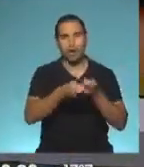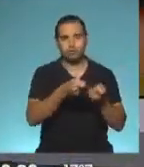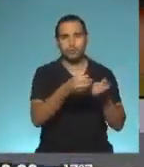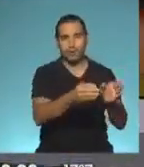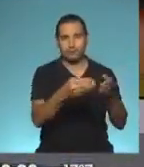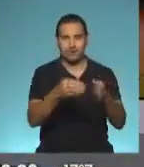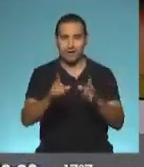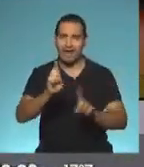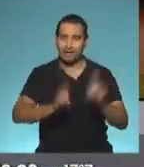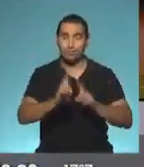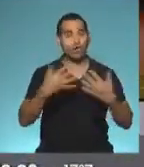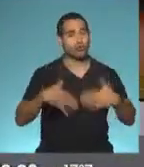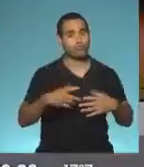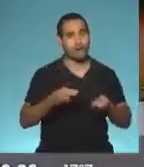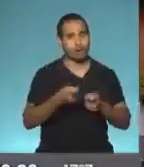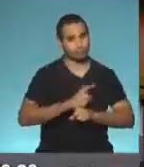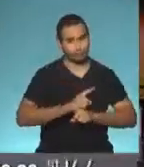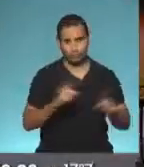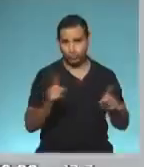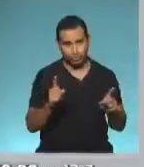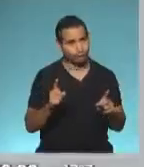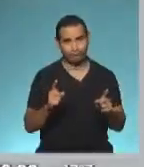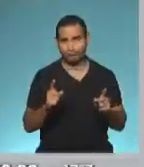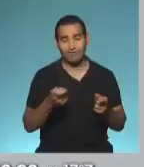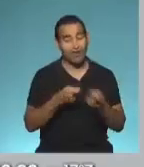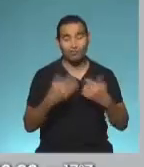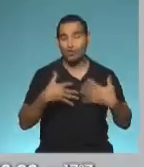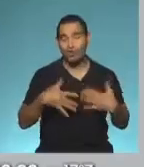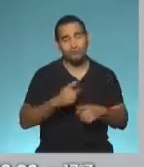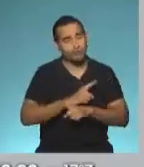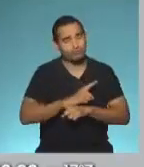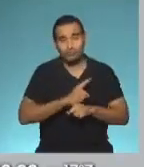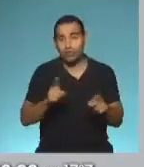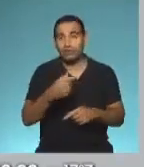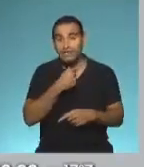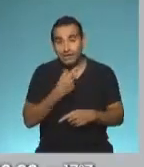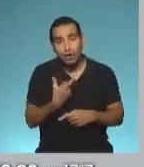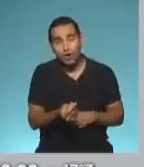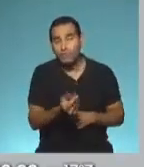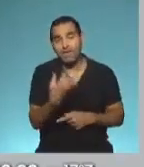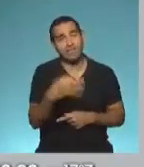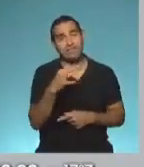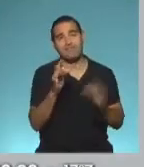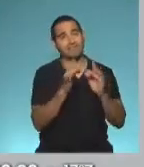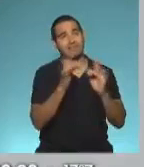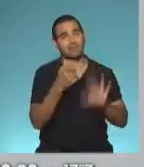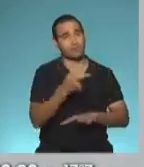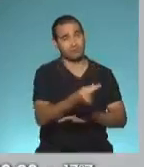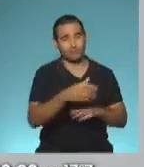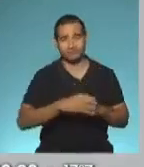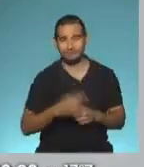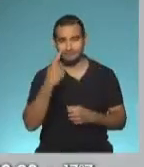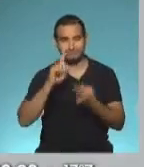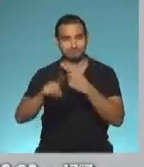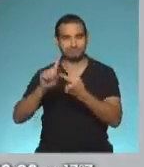comerciales ropa no el negocio ni un inventario ya se dijo que no si quieres comprar algo tendrá que ser en forma online vamos a ver nuestros móviles